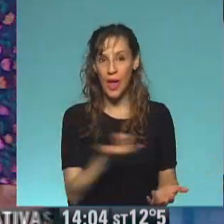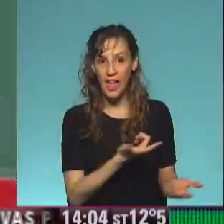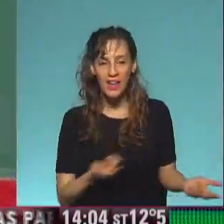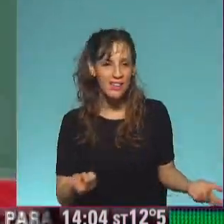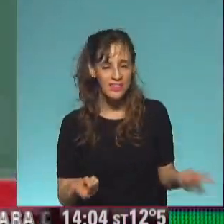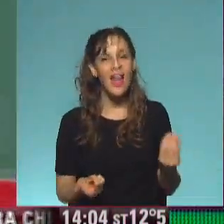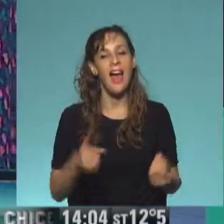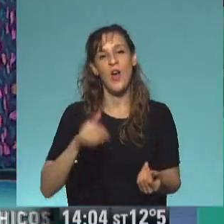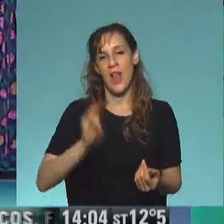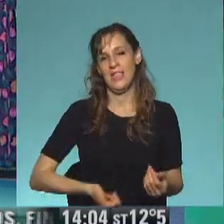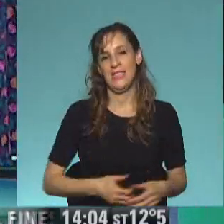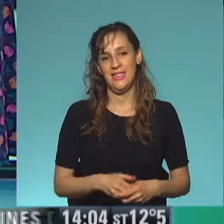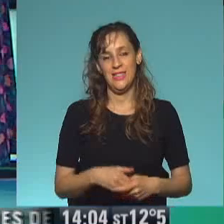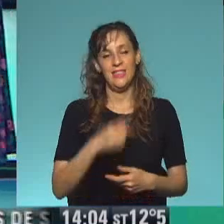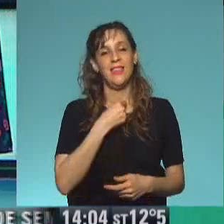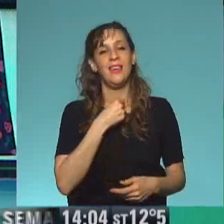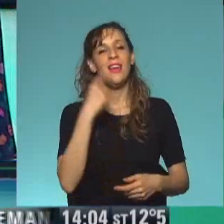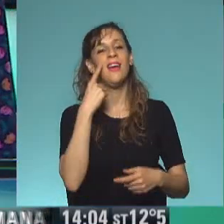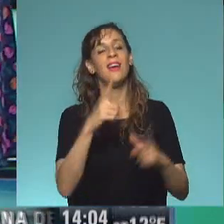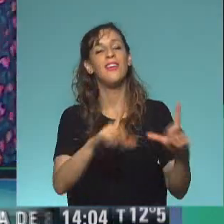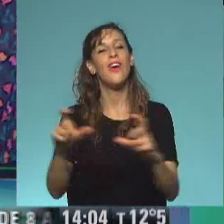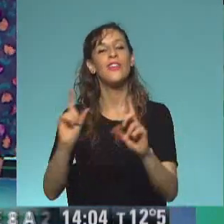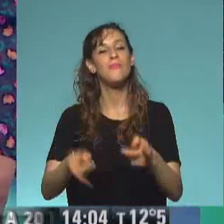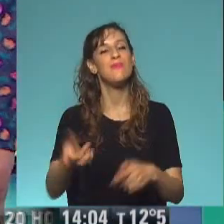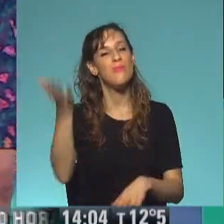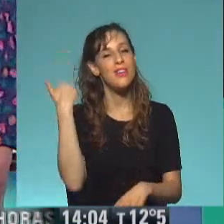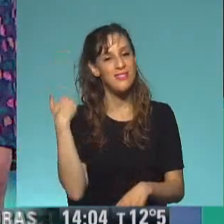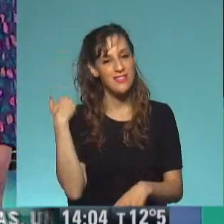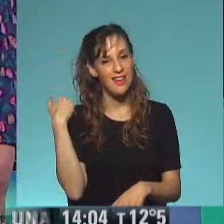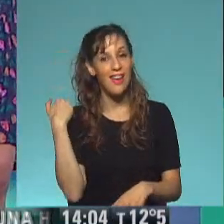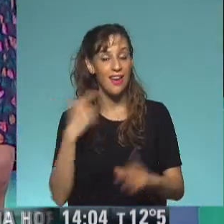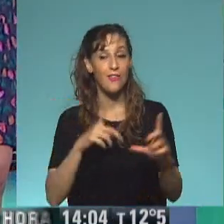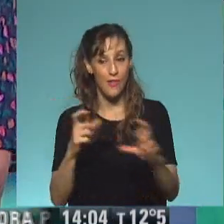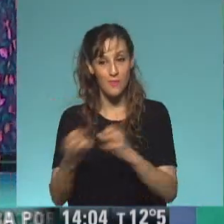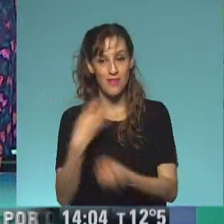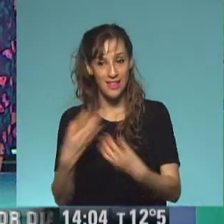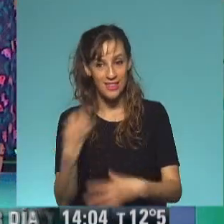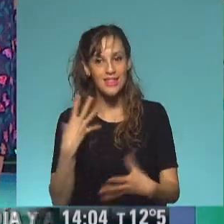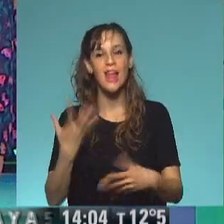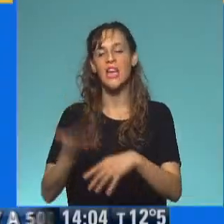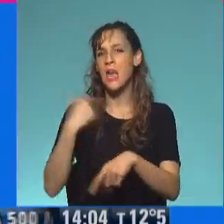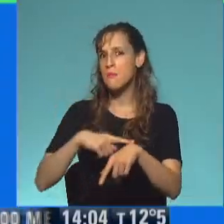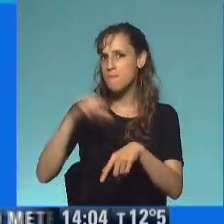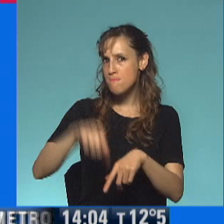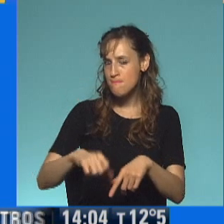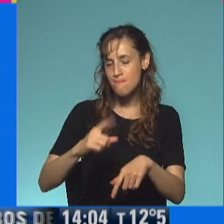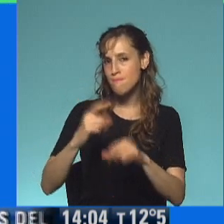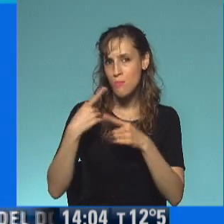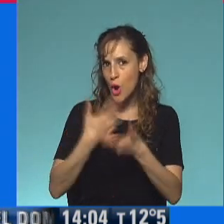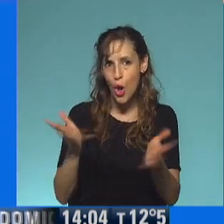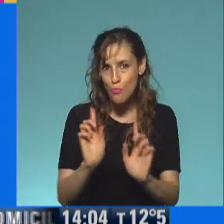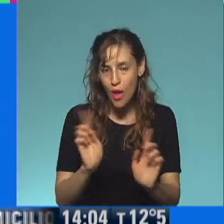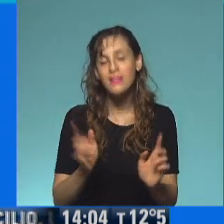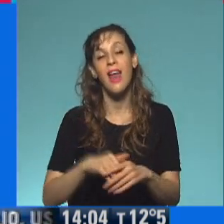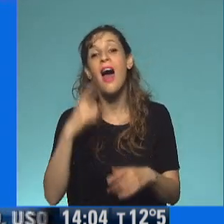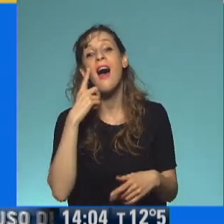Control. Listo. Ahora sí, ¿saben qué? Tengo ganas de ver las fotos que quedaron ayer, que nos mandaron por Instagram y no llegamos a mostrar todas y los chicos se quedan esperando. Así que